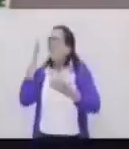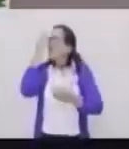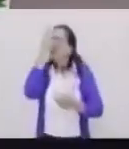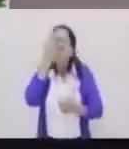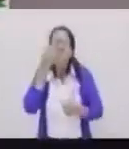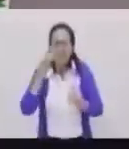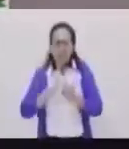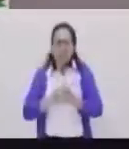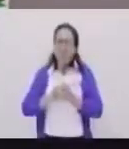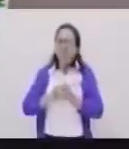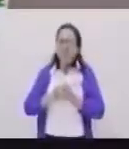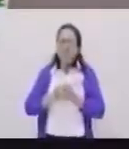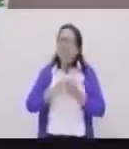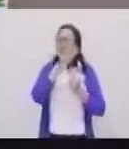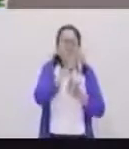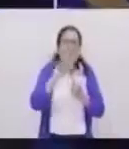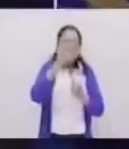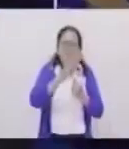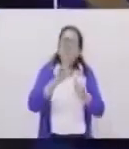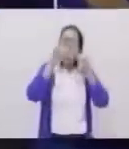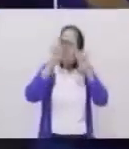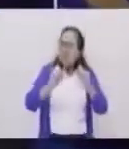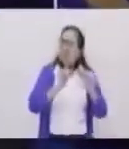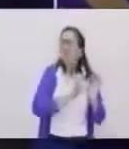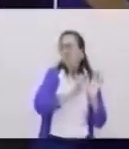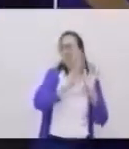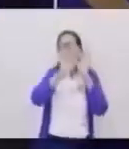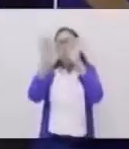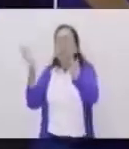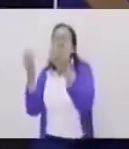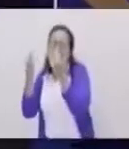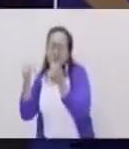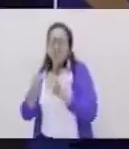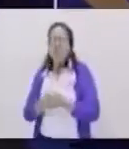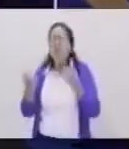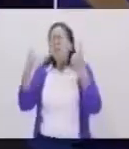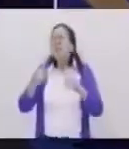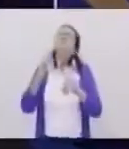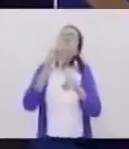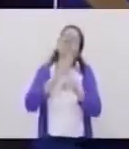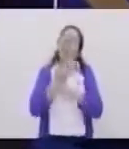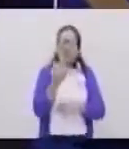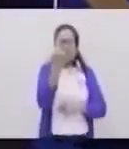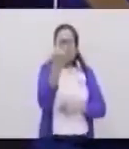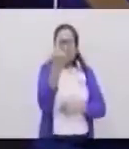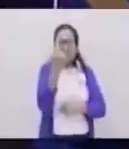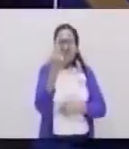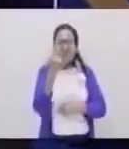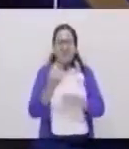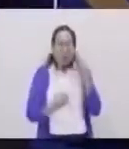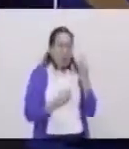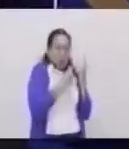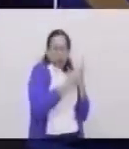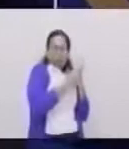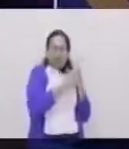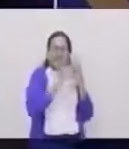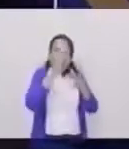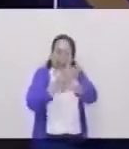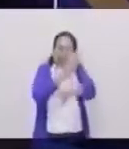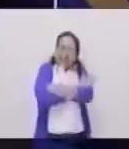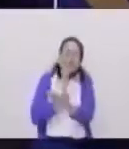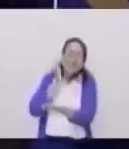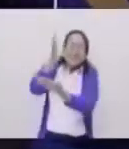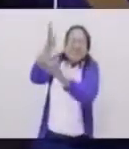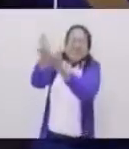verde, muy hermoso, donde todos los días podían ir a comer. Pero había un problema. Ninguno de los tres había